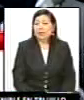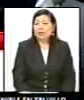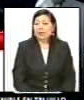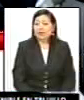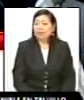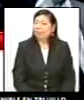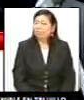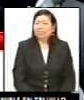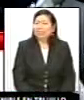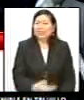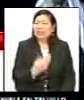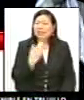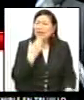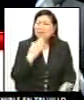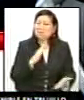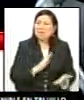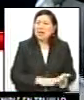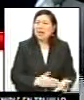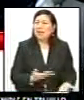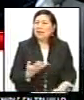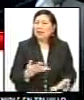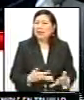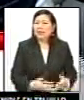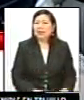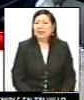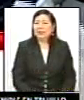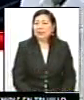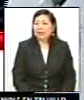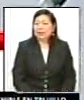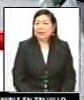No calzan la calificación, fíjense ustedes.